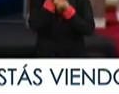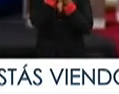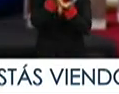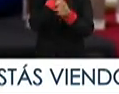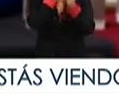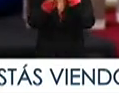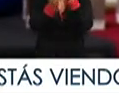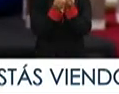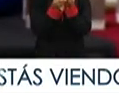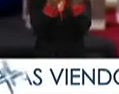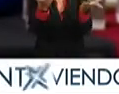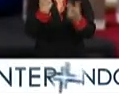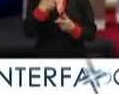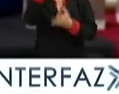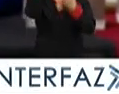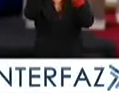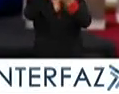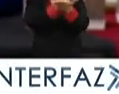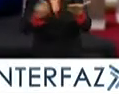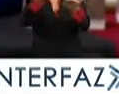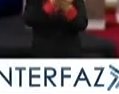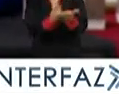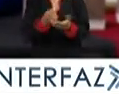comunicarlos. Autores que se